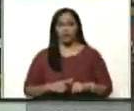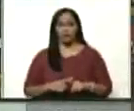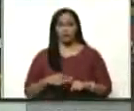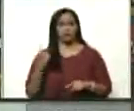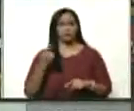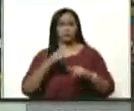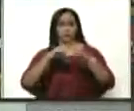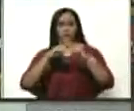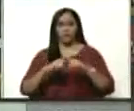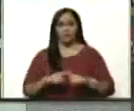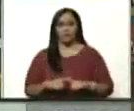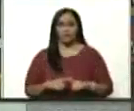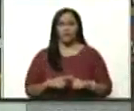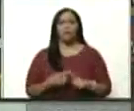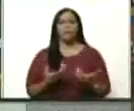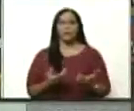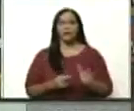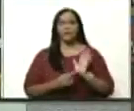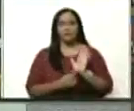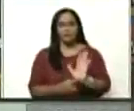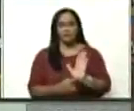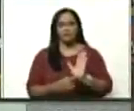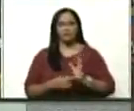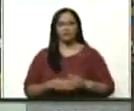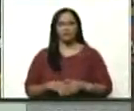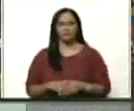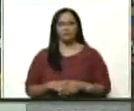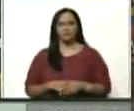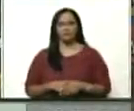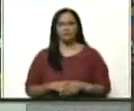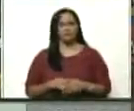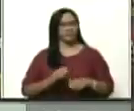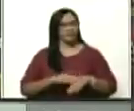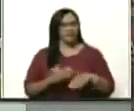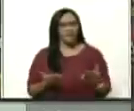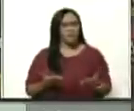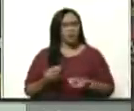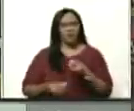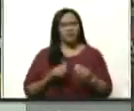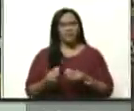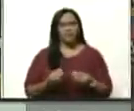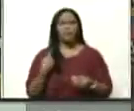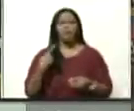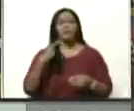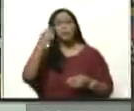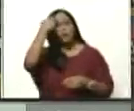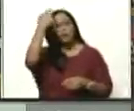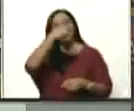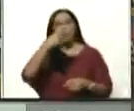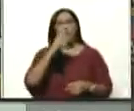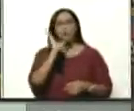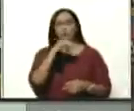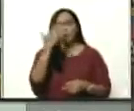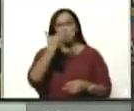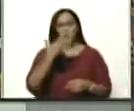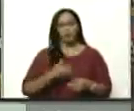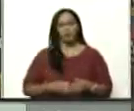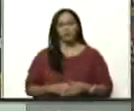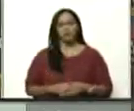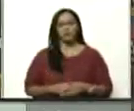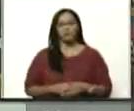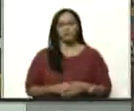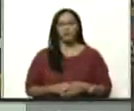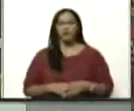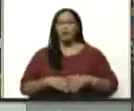Solo para el análisis, para ponerlo ahí en la mesa. ¿Y por qué se consolida? Primero por el pueblo, eso no hay duda. No hay duda, pues.